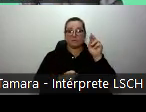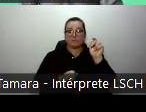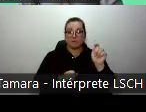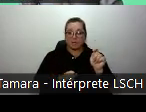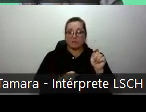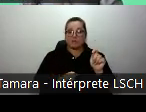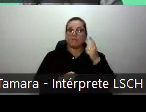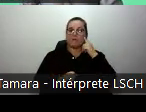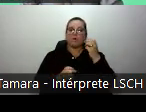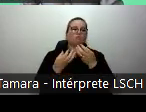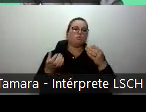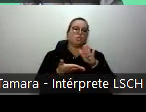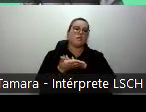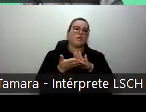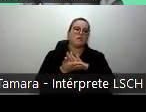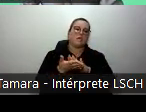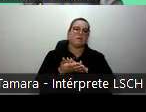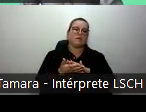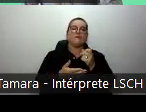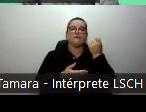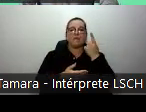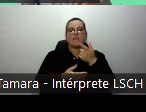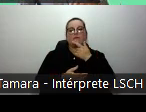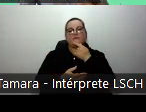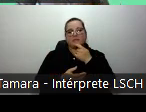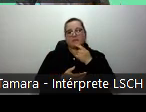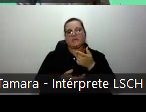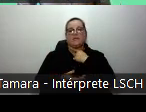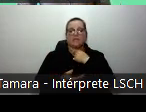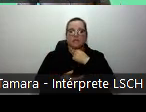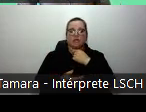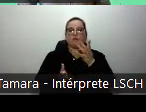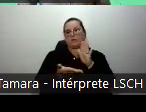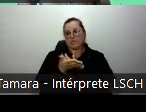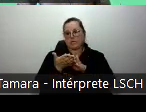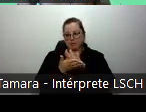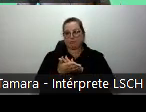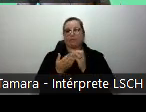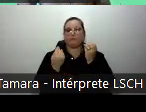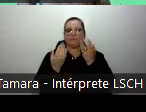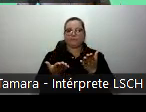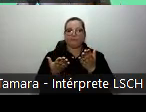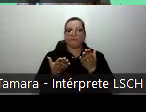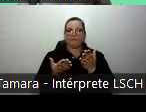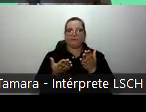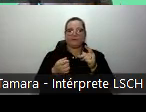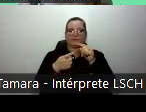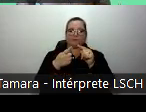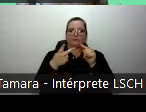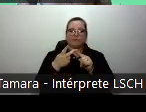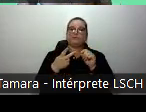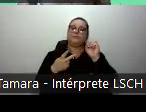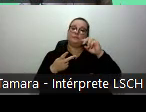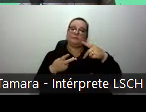pongo muchos ejemplos la verdad es que se va a entender super rápido les quiero poner lo siguiente miren Acá hay dos maneras de definirlo en el ejemplo